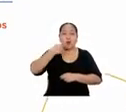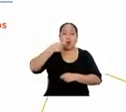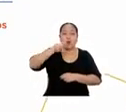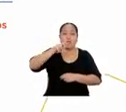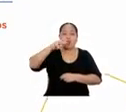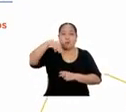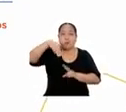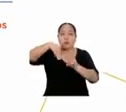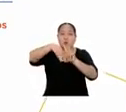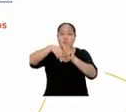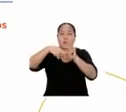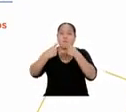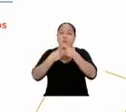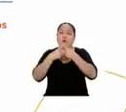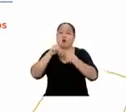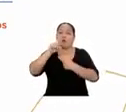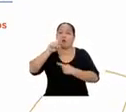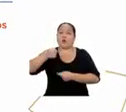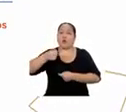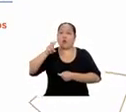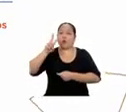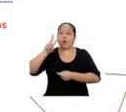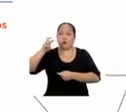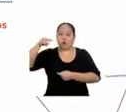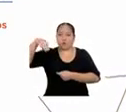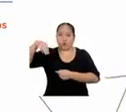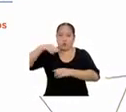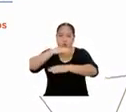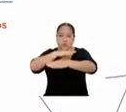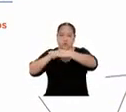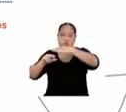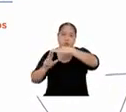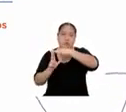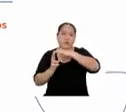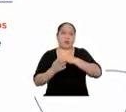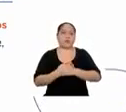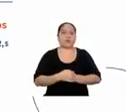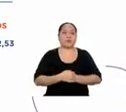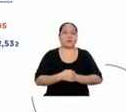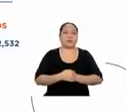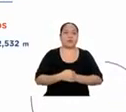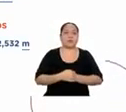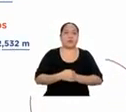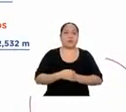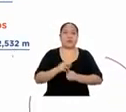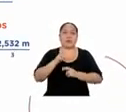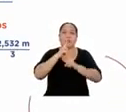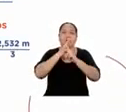2,11 metros cuadrados por 1,2 metros, que resulta